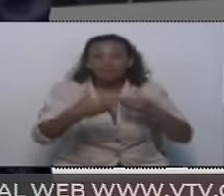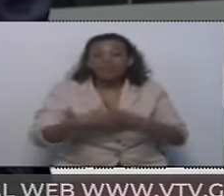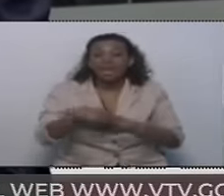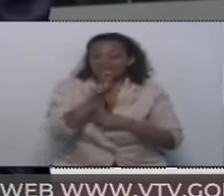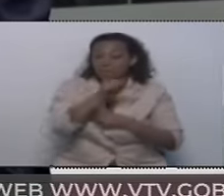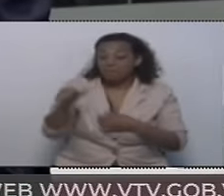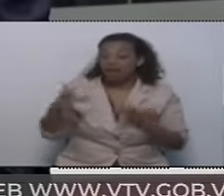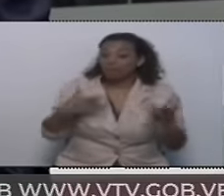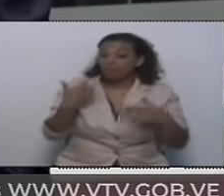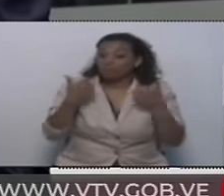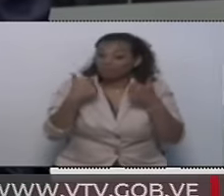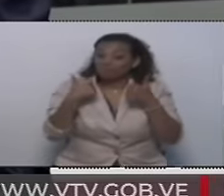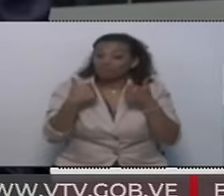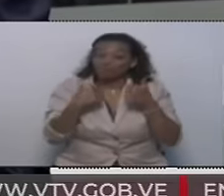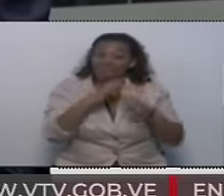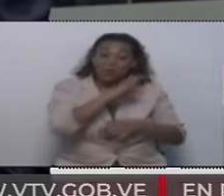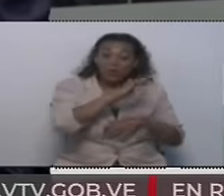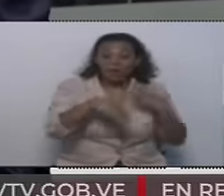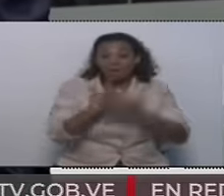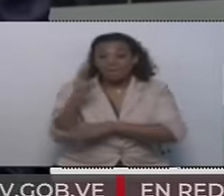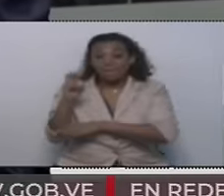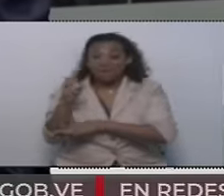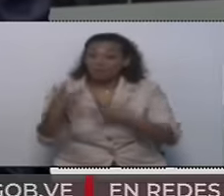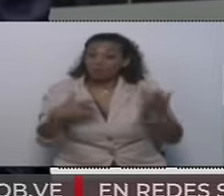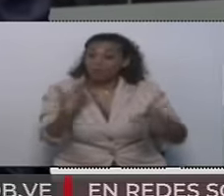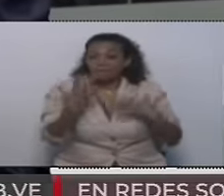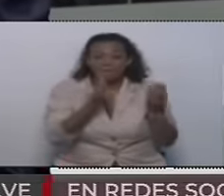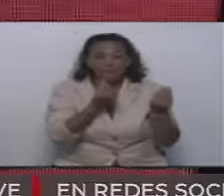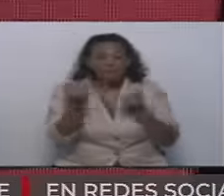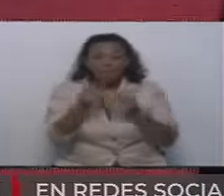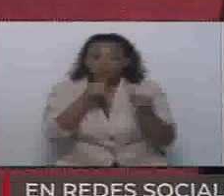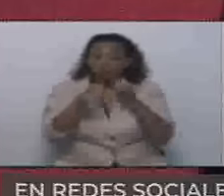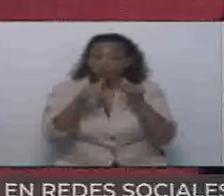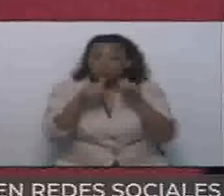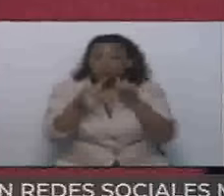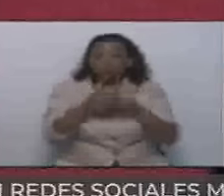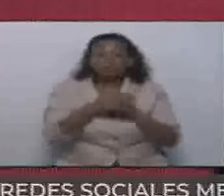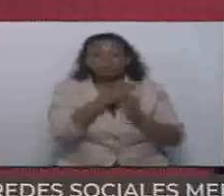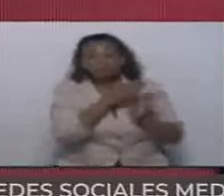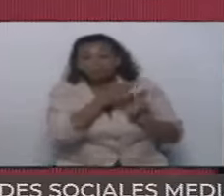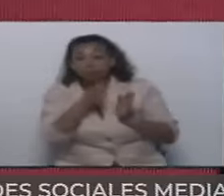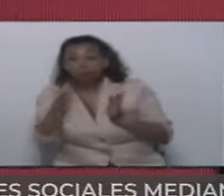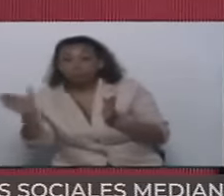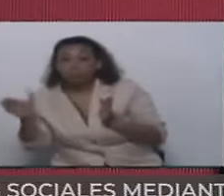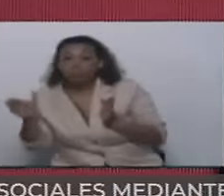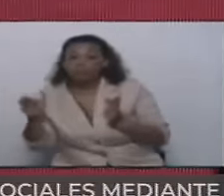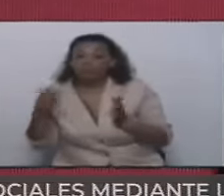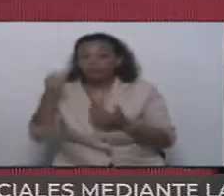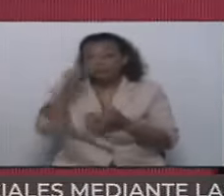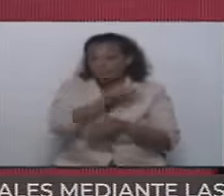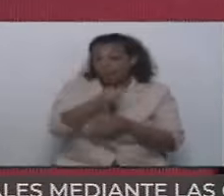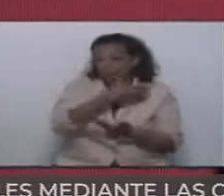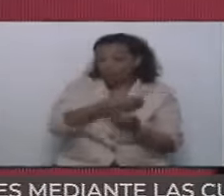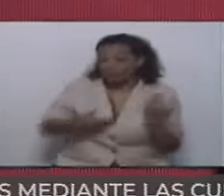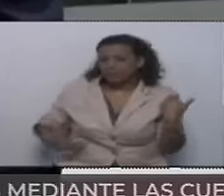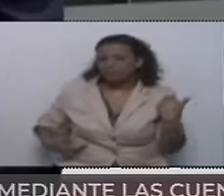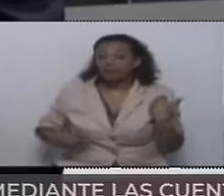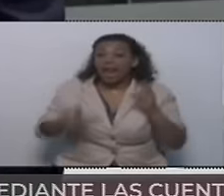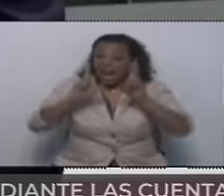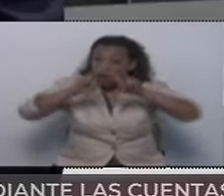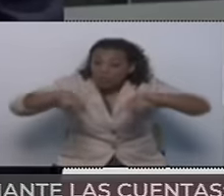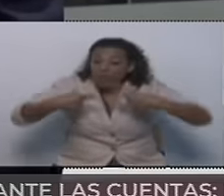activa. Bastante intensa. Ganas de revisar entonces lo que ha ocurrido esta claro. semana luego de esta semana presidencial. Siempre es bueno, la gente se